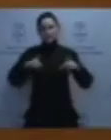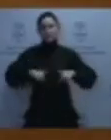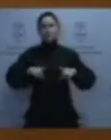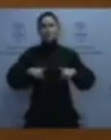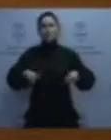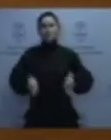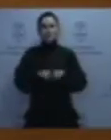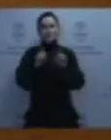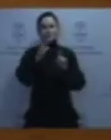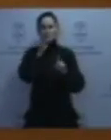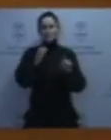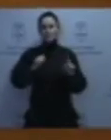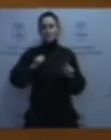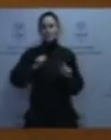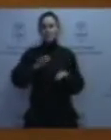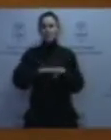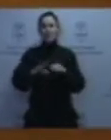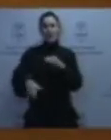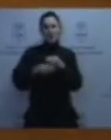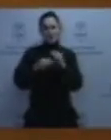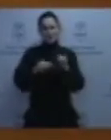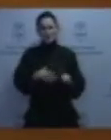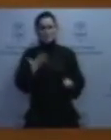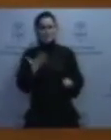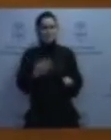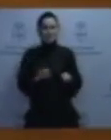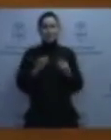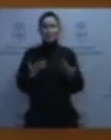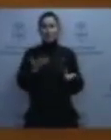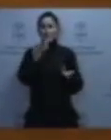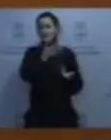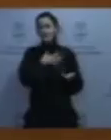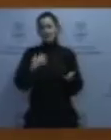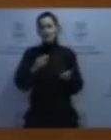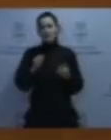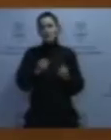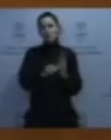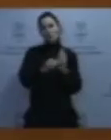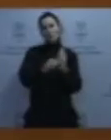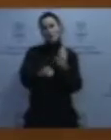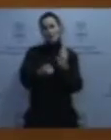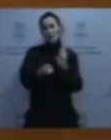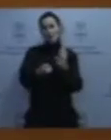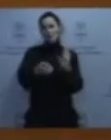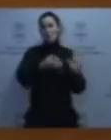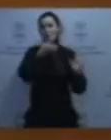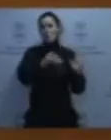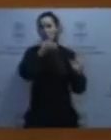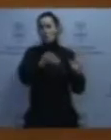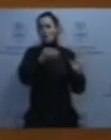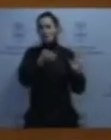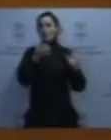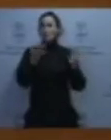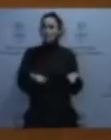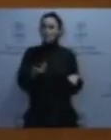la oportunidad de enmendarlo. Si realmente querían eliminar la prueba oral de esta convocatoria, ponemos en esas manos